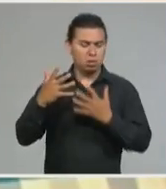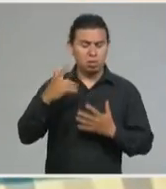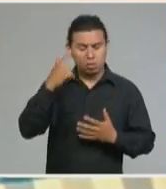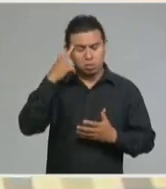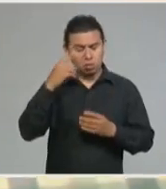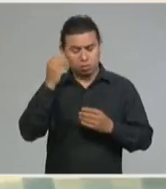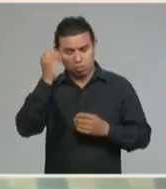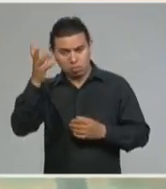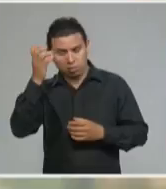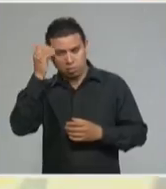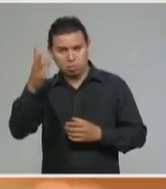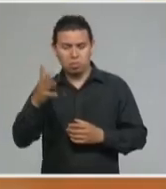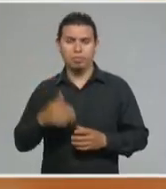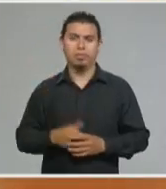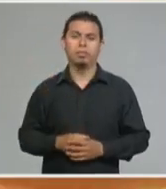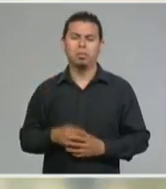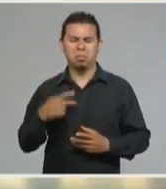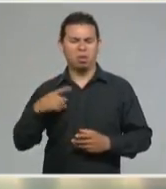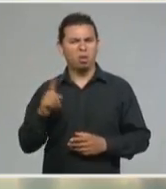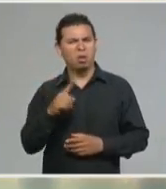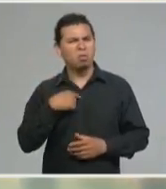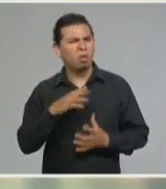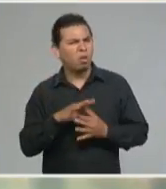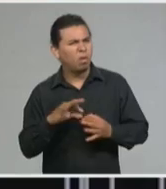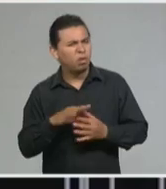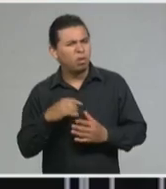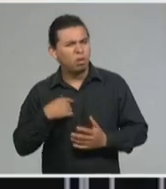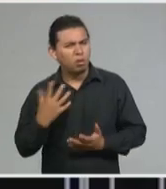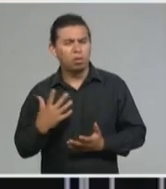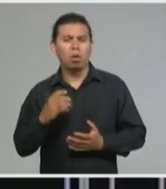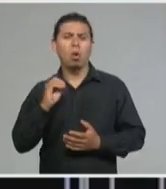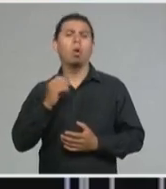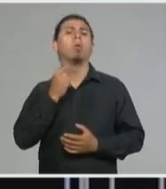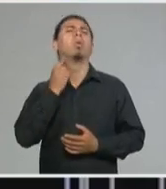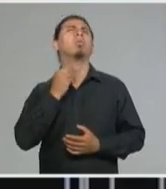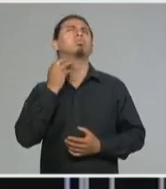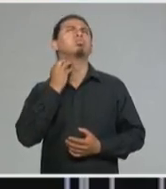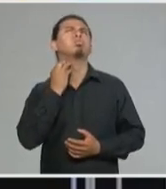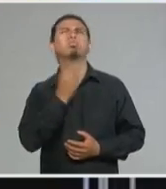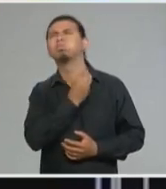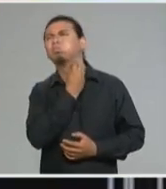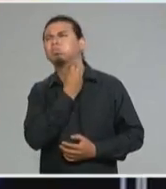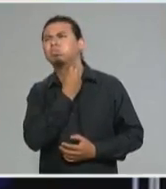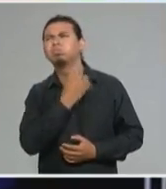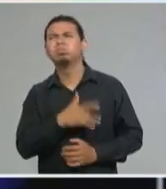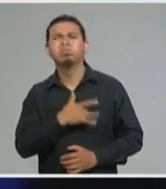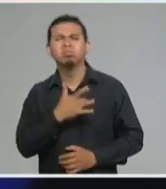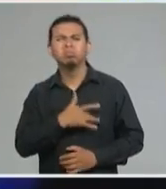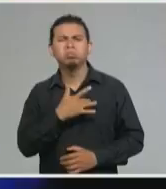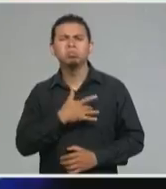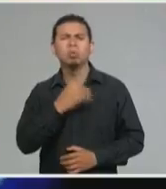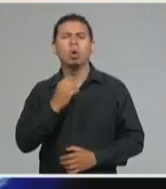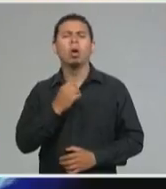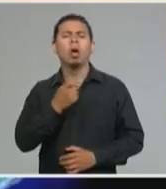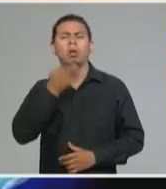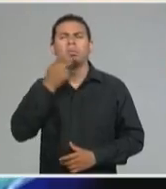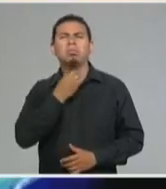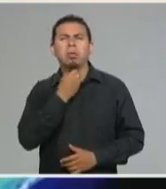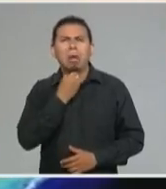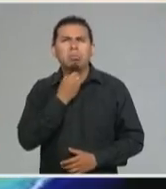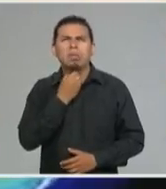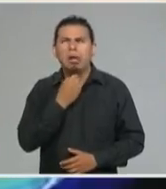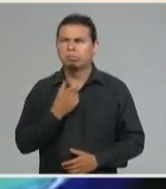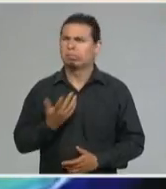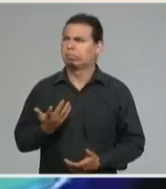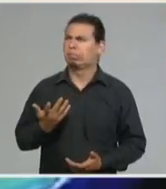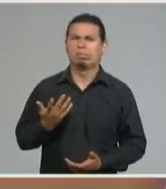es así como nos llegan los pacientes. O si aparecen bolitas en el cuello o que empiece a ponerse ronco el paciente. Cosas